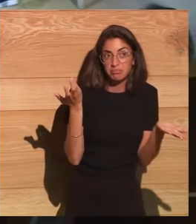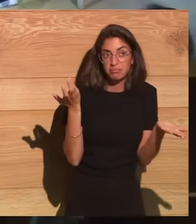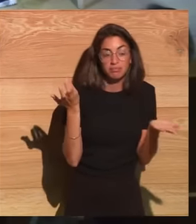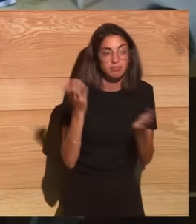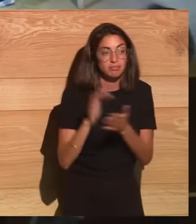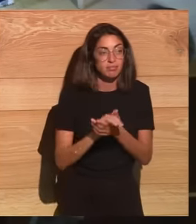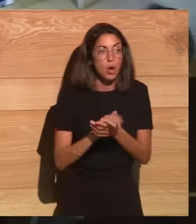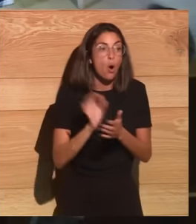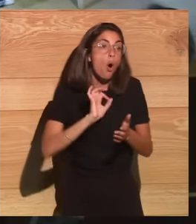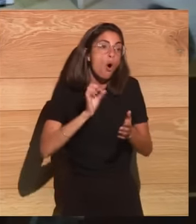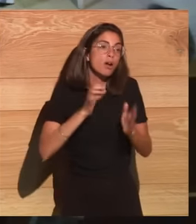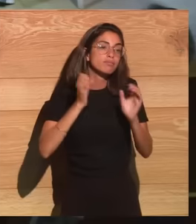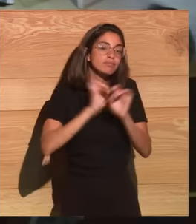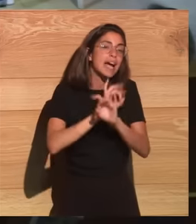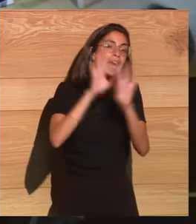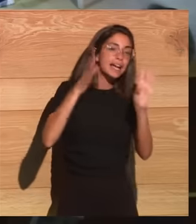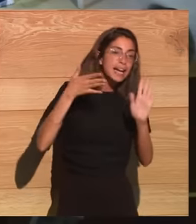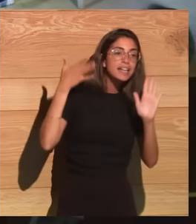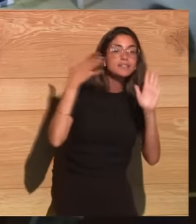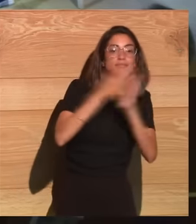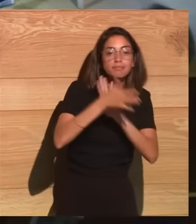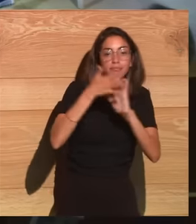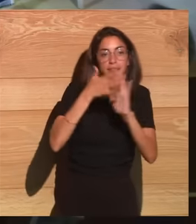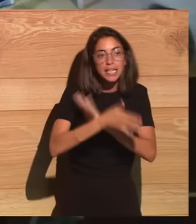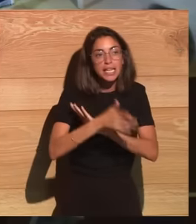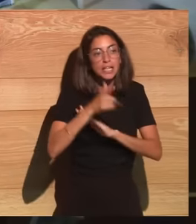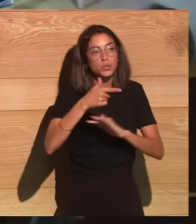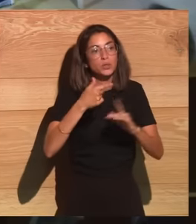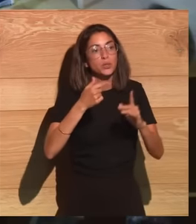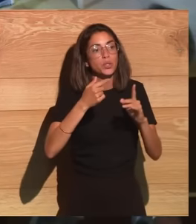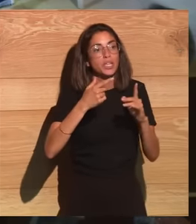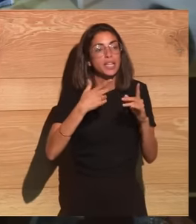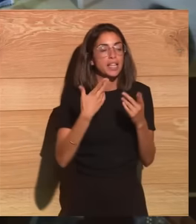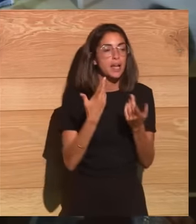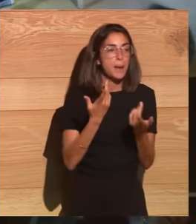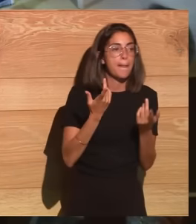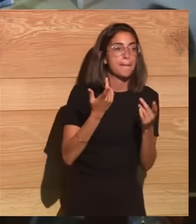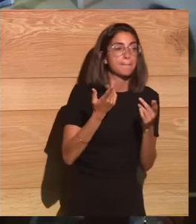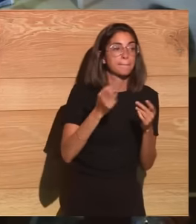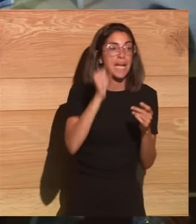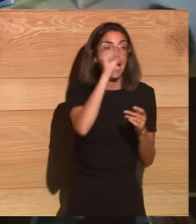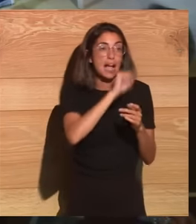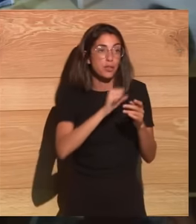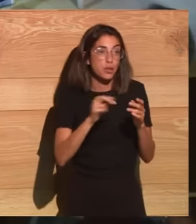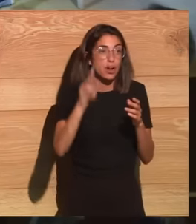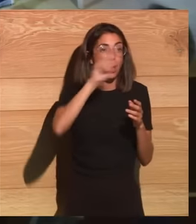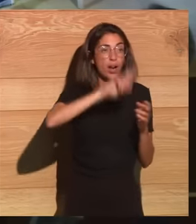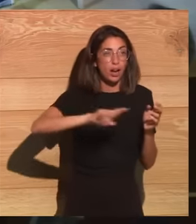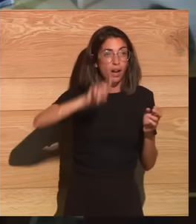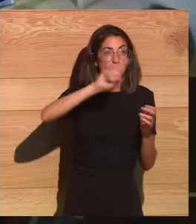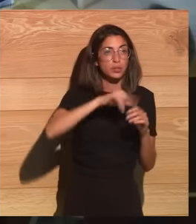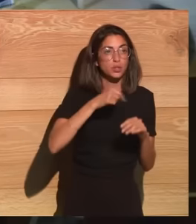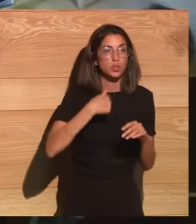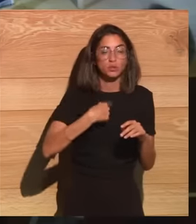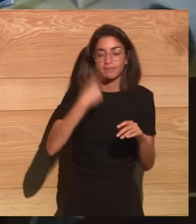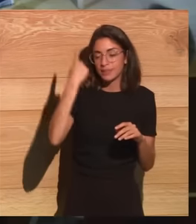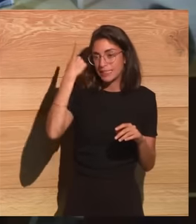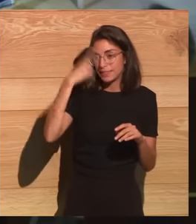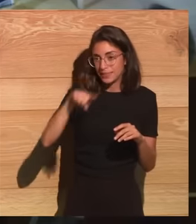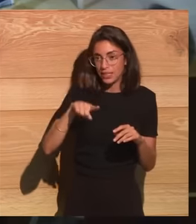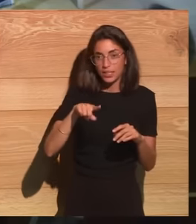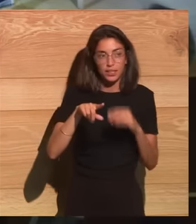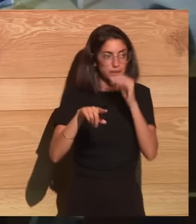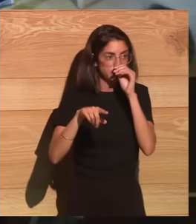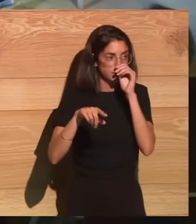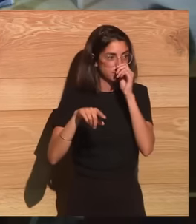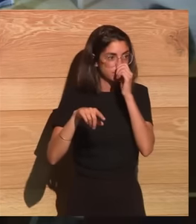O aclaras que le diste al reproducir de forma constante. Me puse en bucle. Mira, estoy convencido, porque tú no